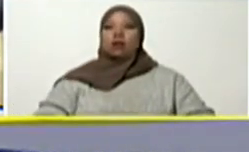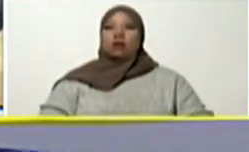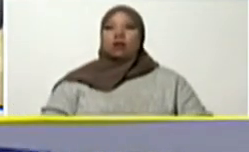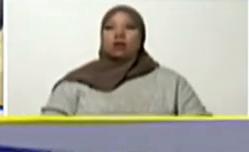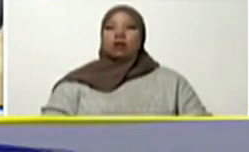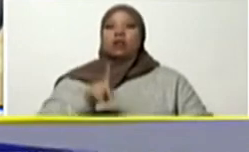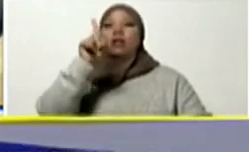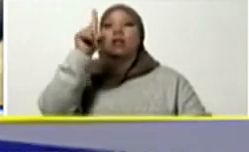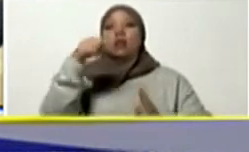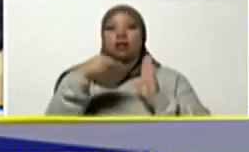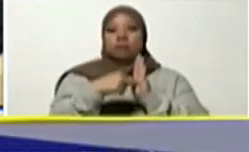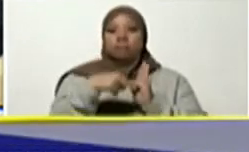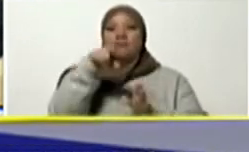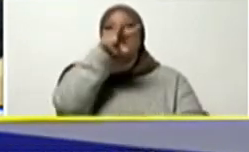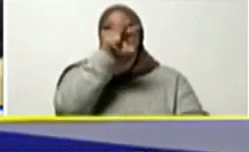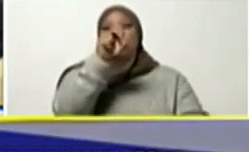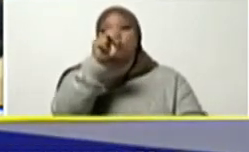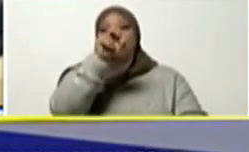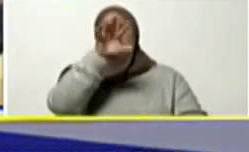1250.